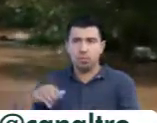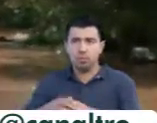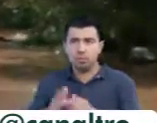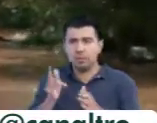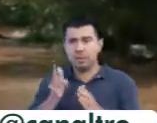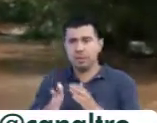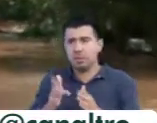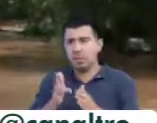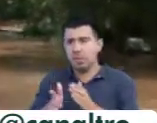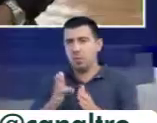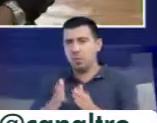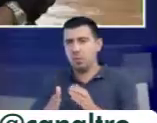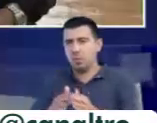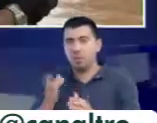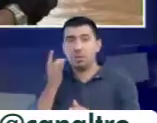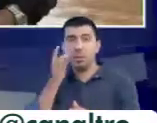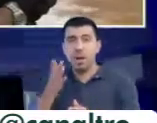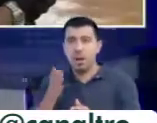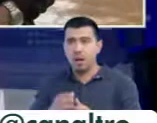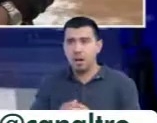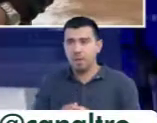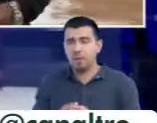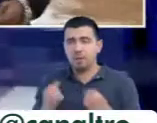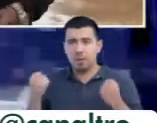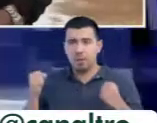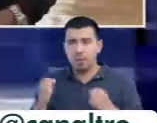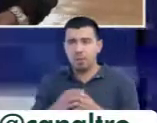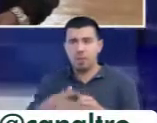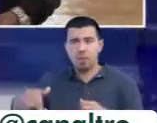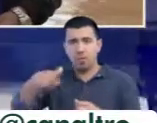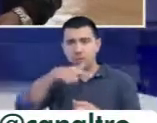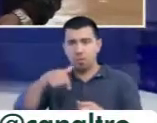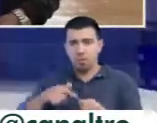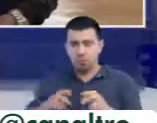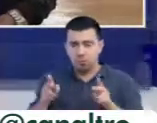la situación de riesgo de ellos es bastante preocupante. Esta